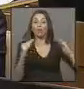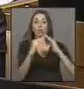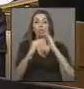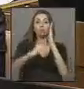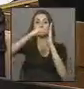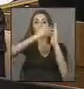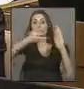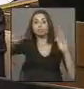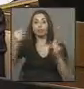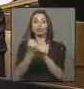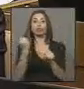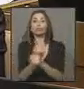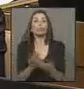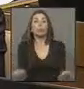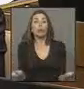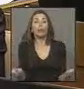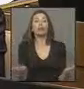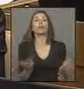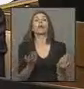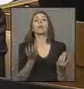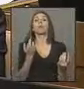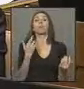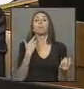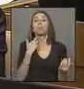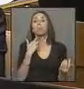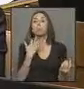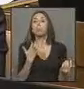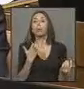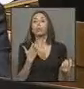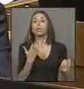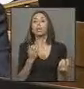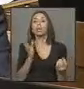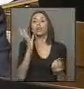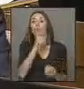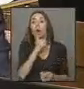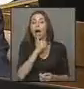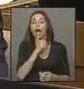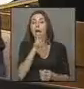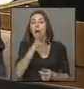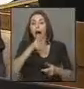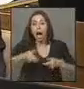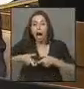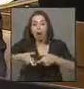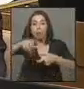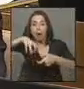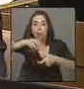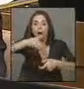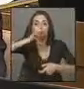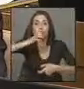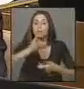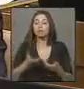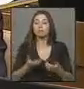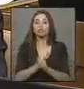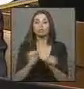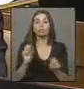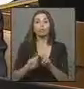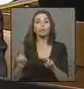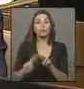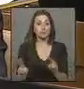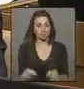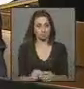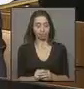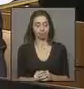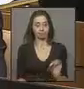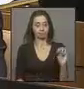si no hay, repito, factibilidades correspondientes en el tema del agua potable. En tercer